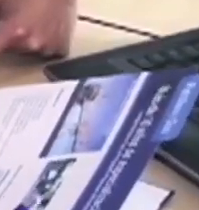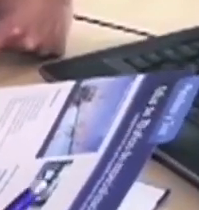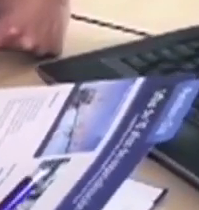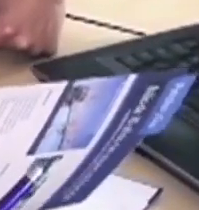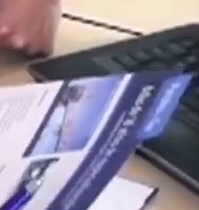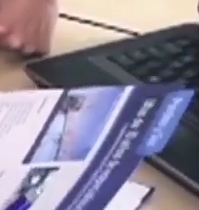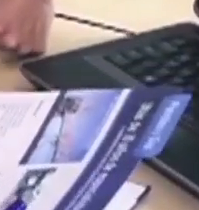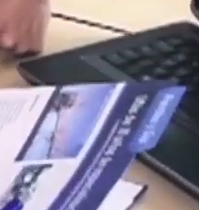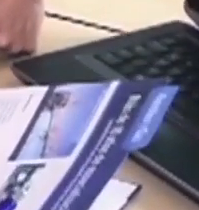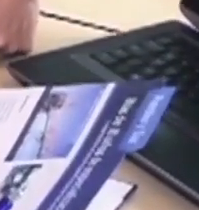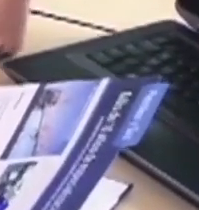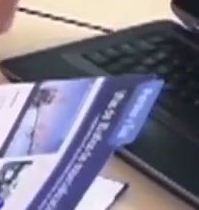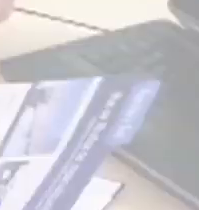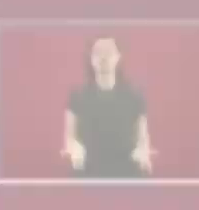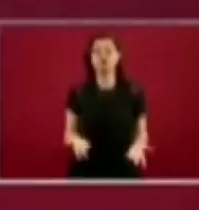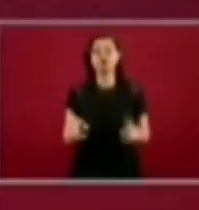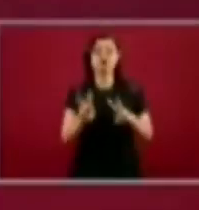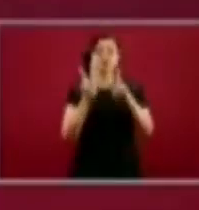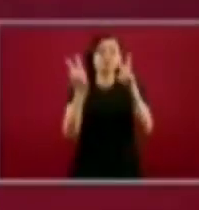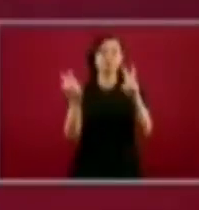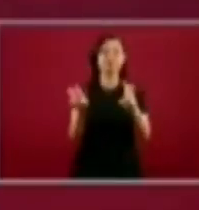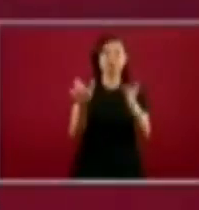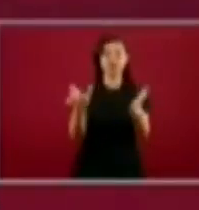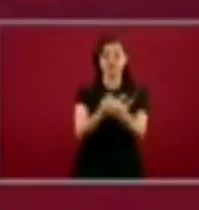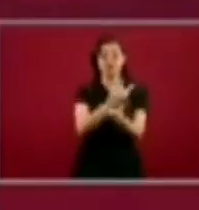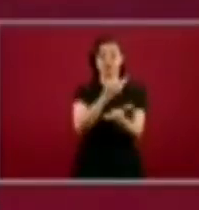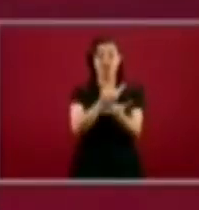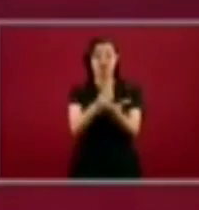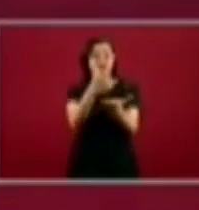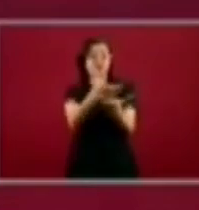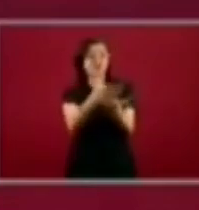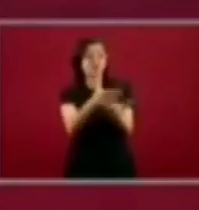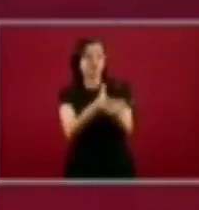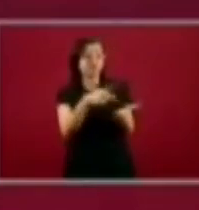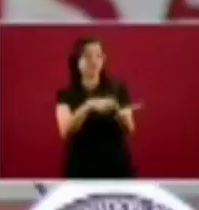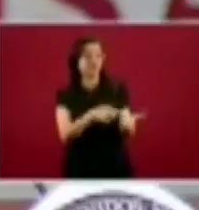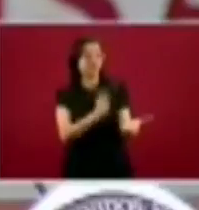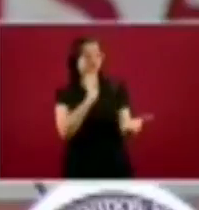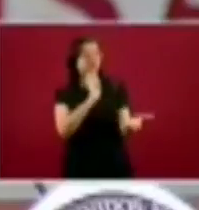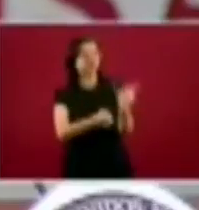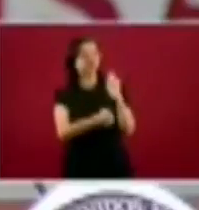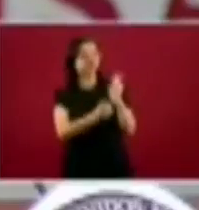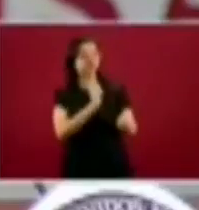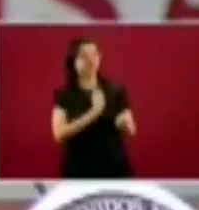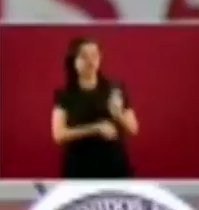presidente de la república' es una cuestión de interpretación